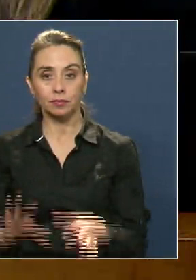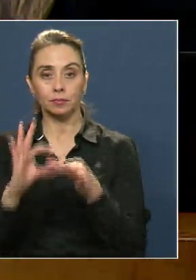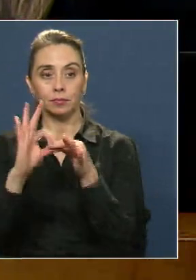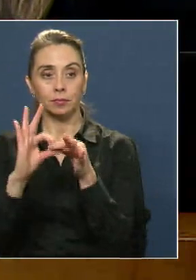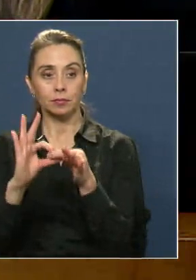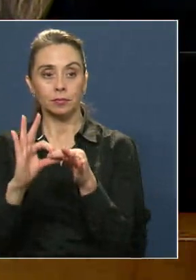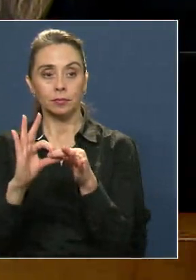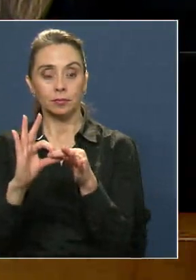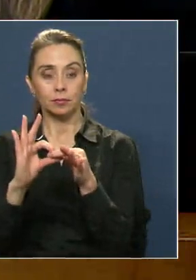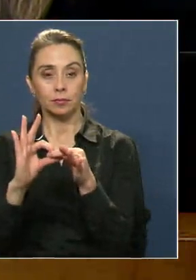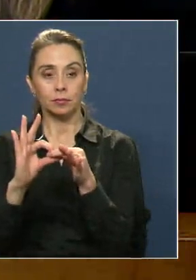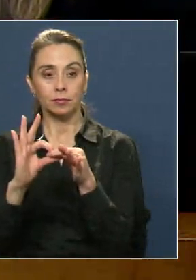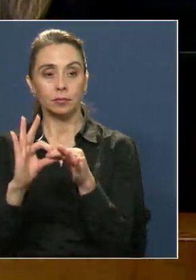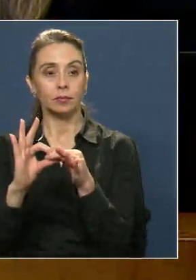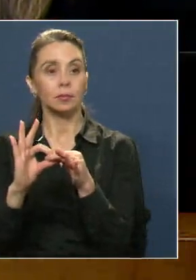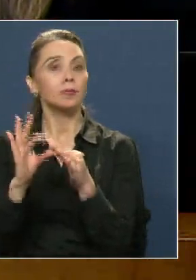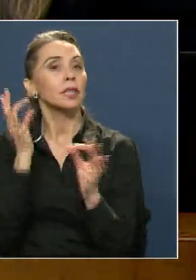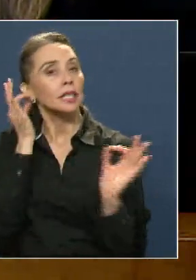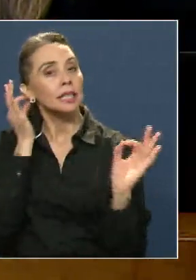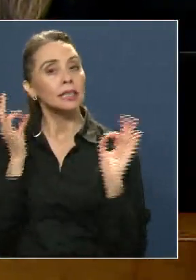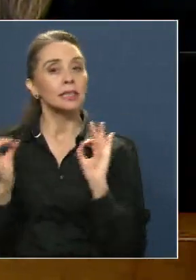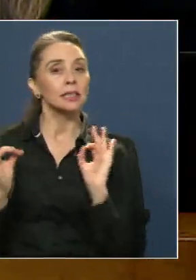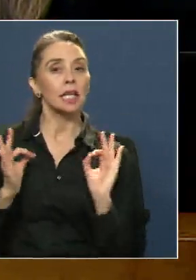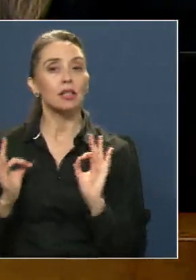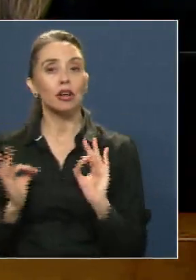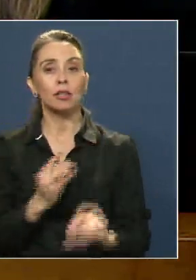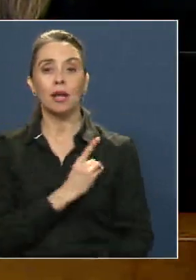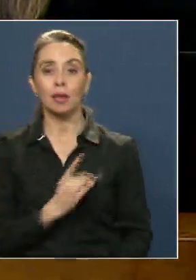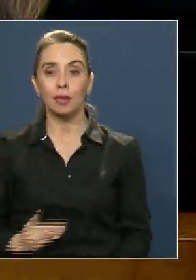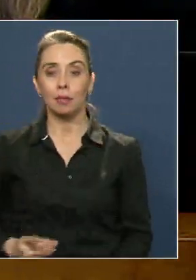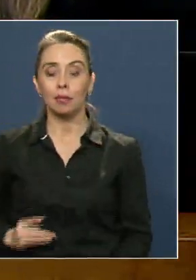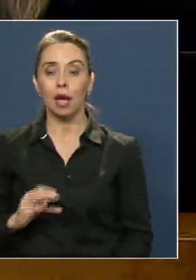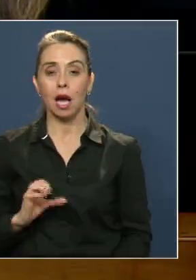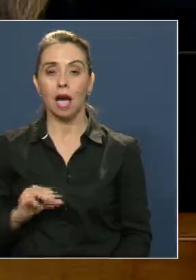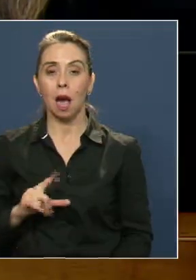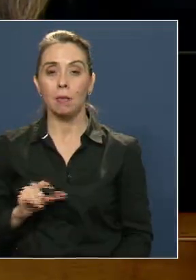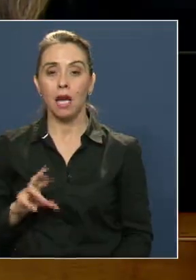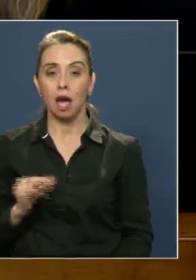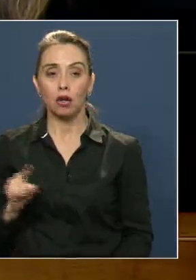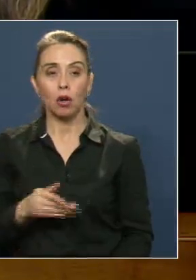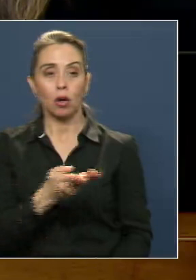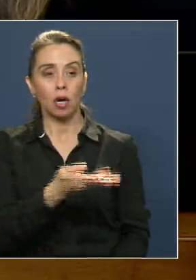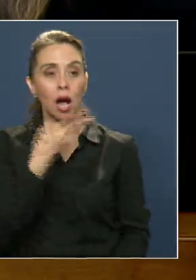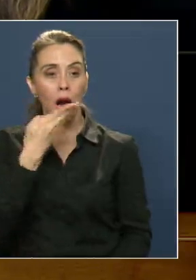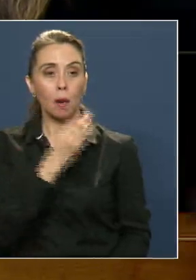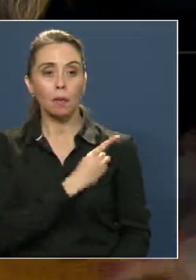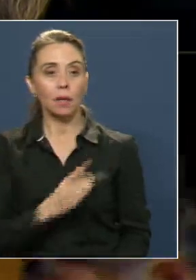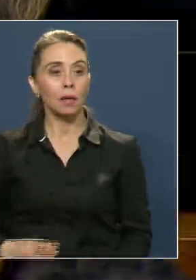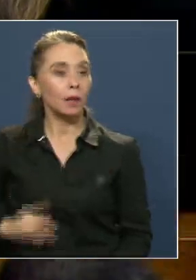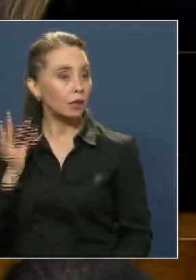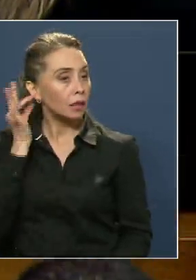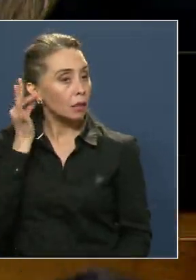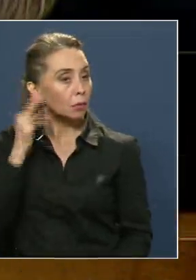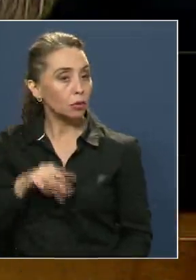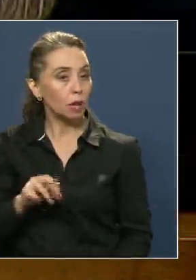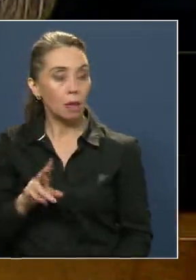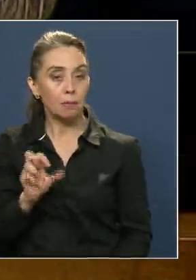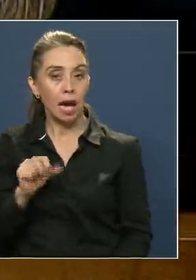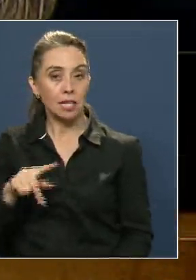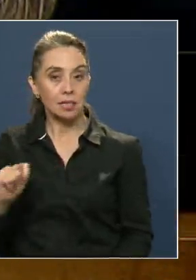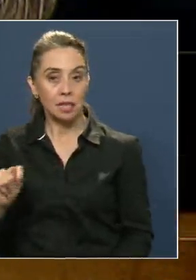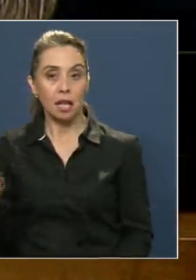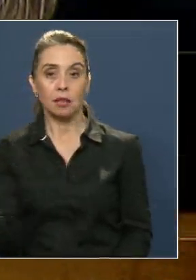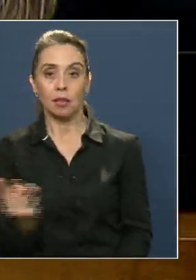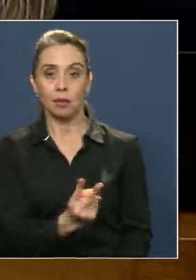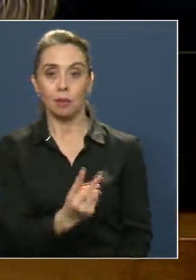Gracias, señorita diputada, doña Camila Rojas. Le ofrezco la palabra a la honorable diputada doña Carolina Marzán. A continuación,